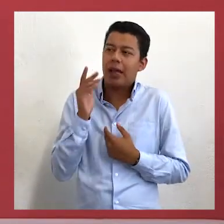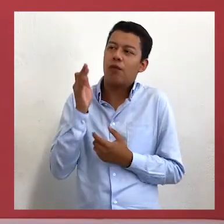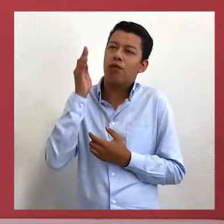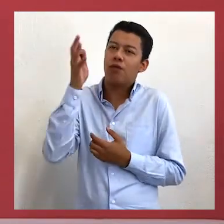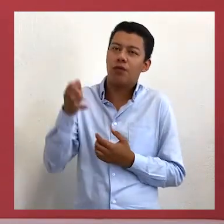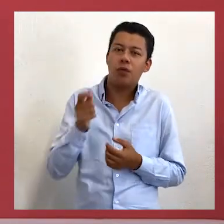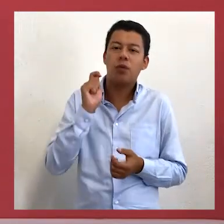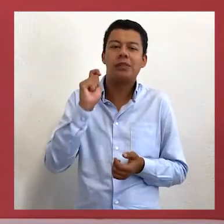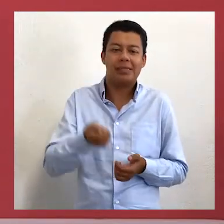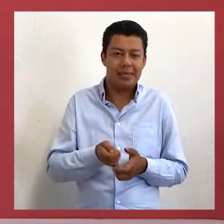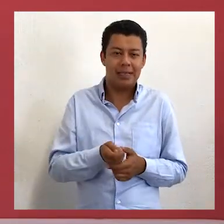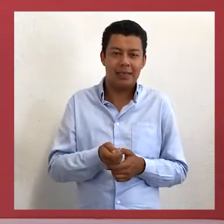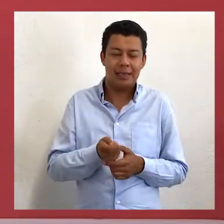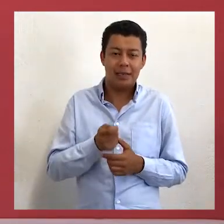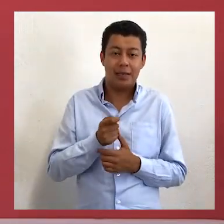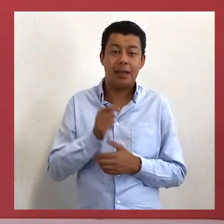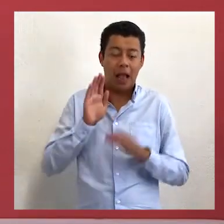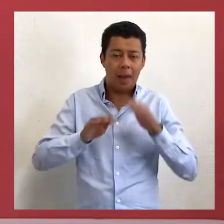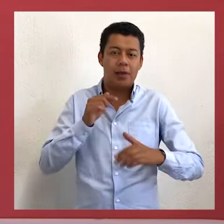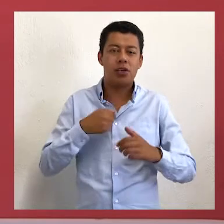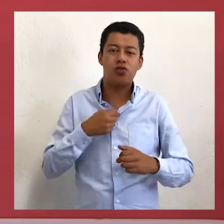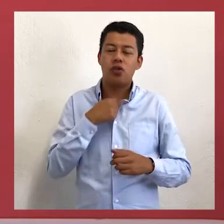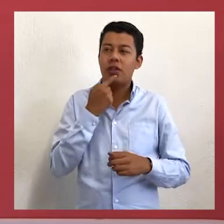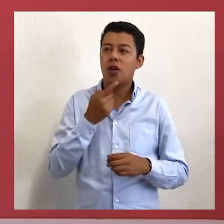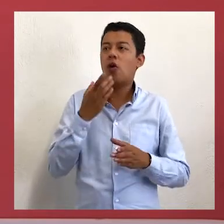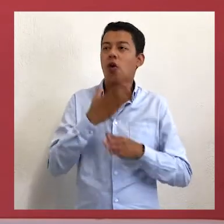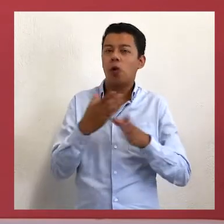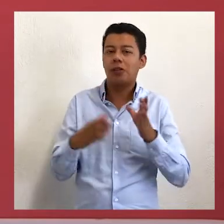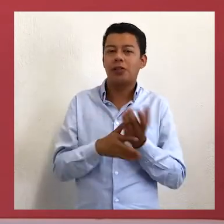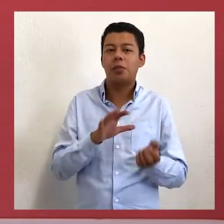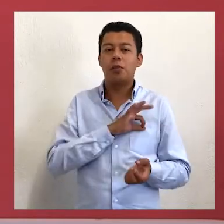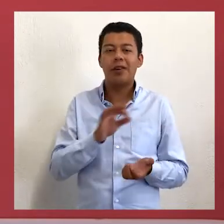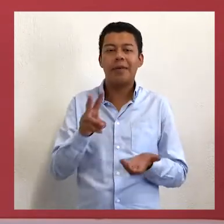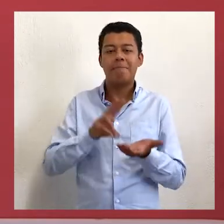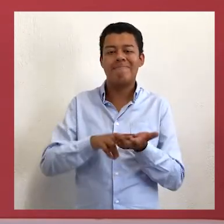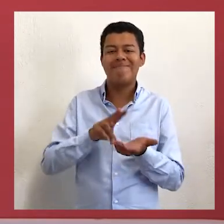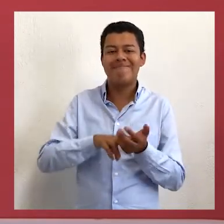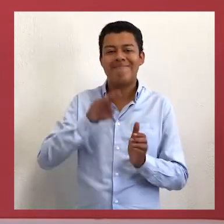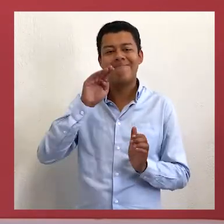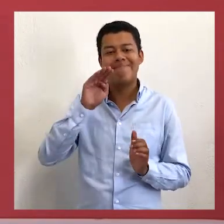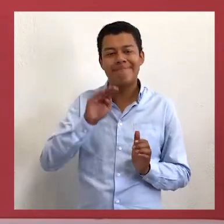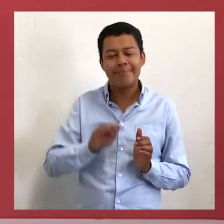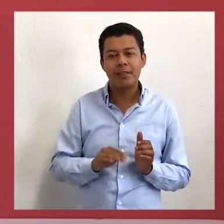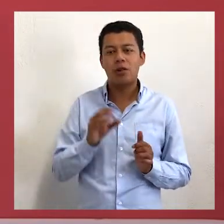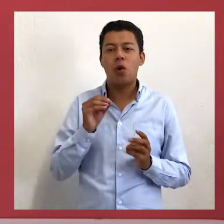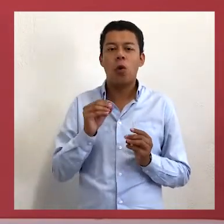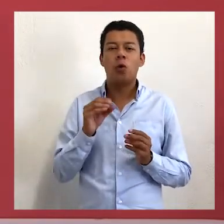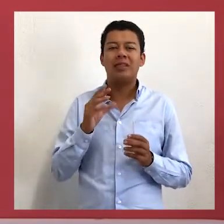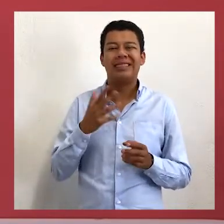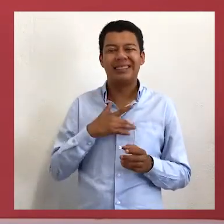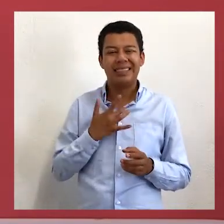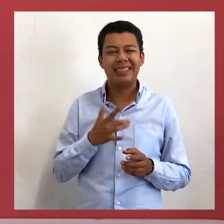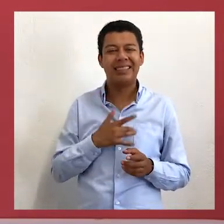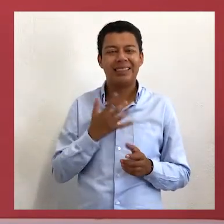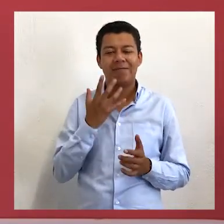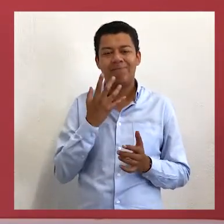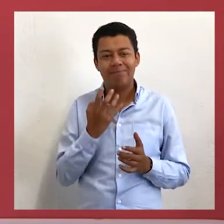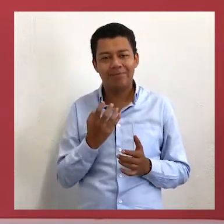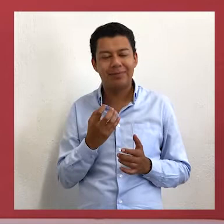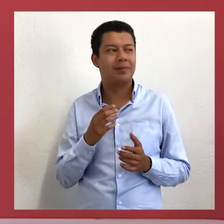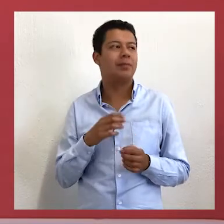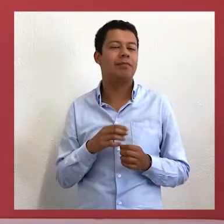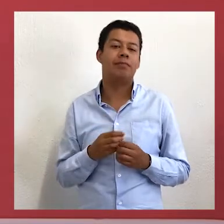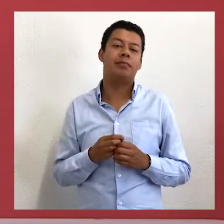comentarios que yo hago, lo desvalorizo. Entonces, esa parte afectiva que yo le debo de dar a mi hijo, la estoy generando de una